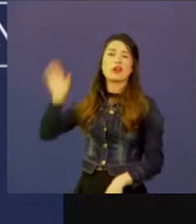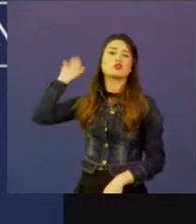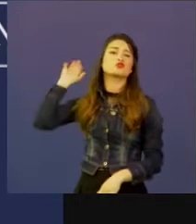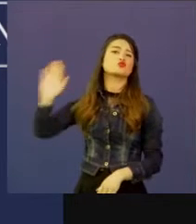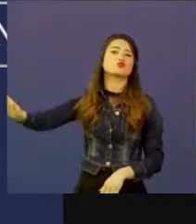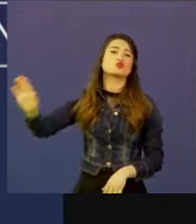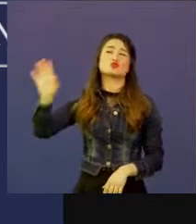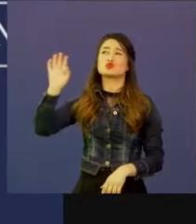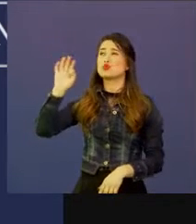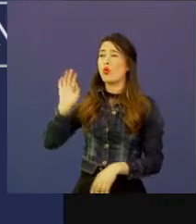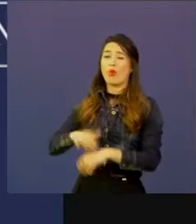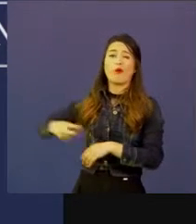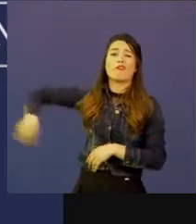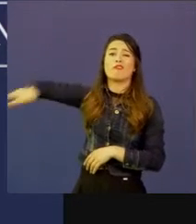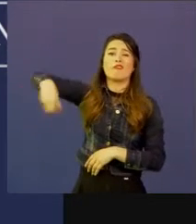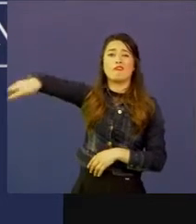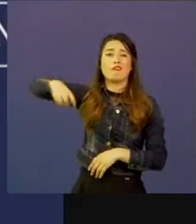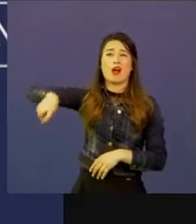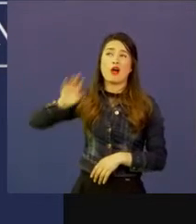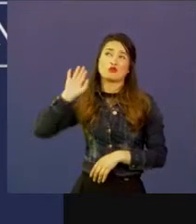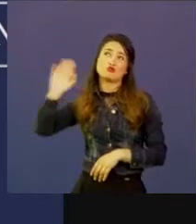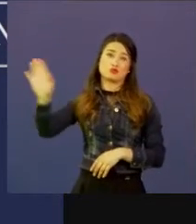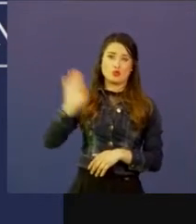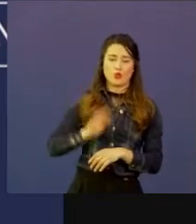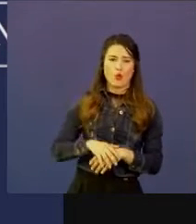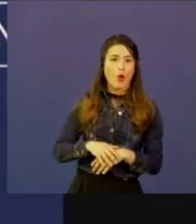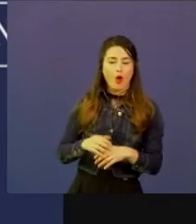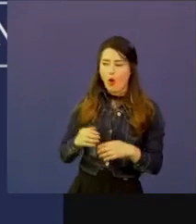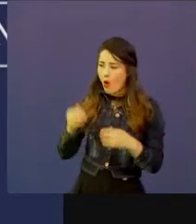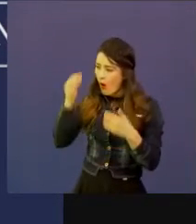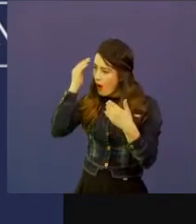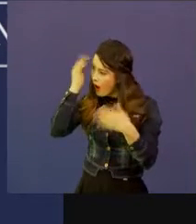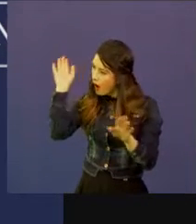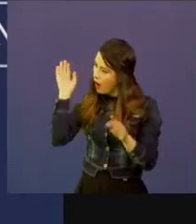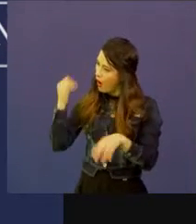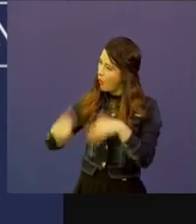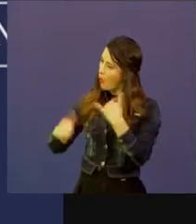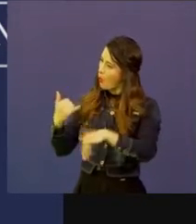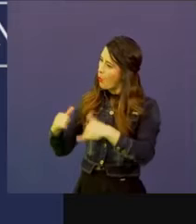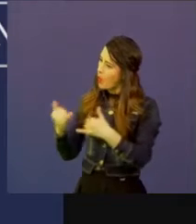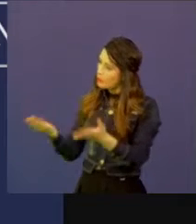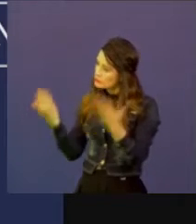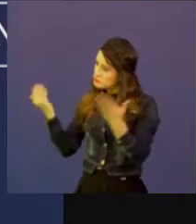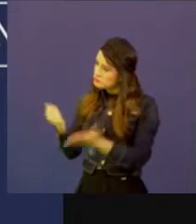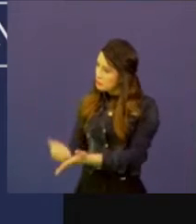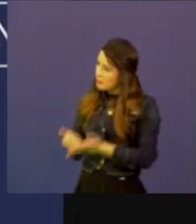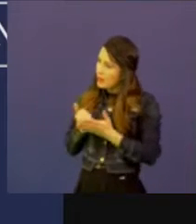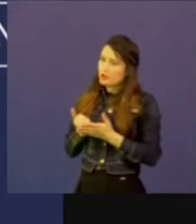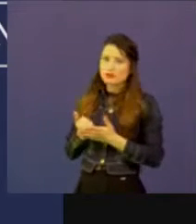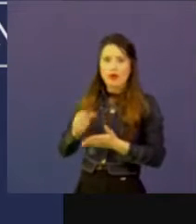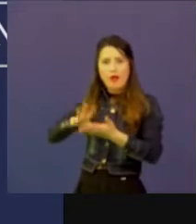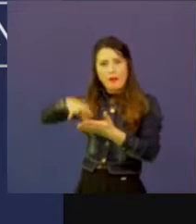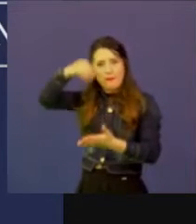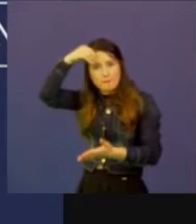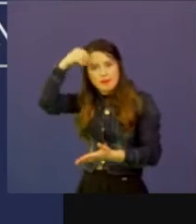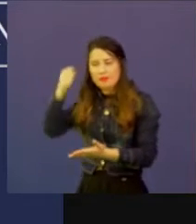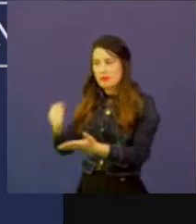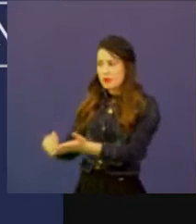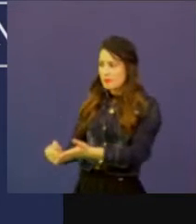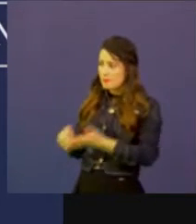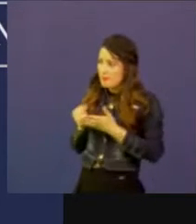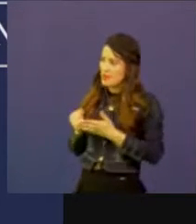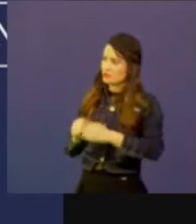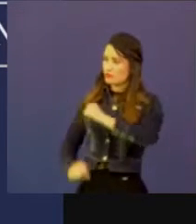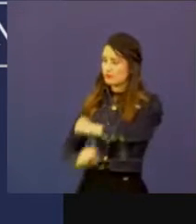Ellos veían que los juegos tienen un potencial muy importante que si bien es adecuadamente utilizado, pueden fortalecer y mejorar